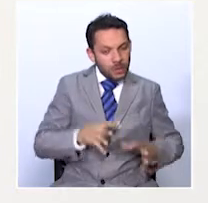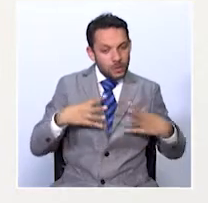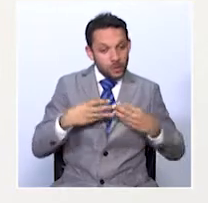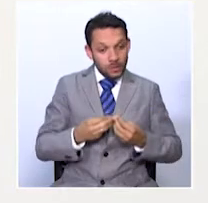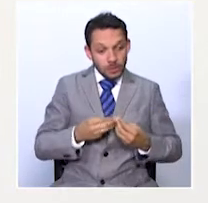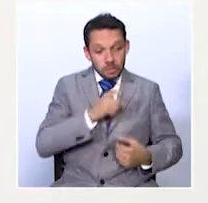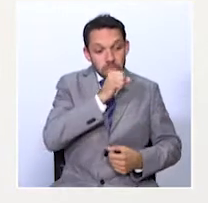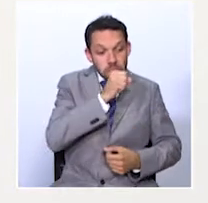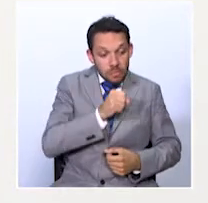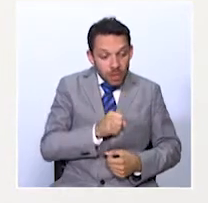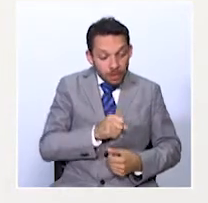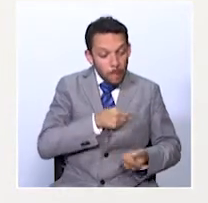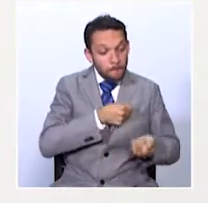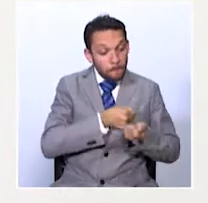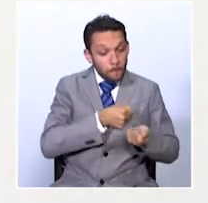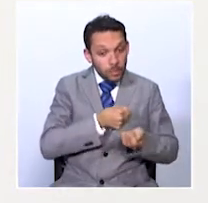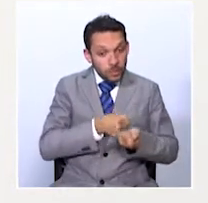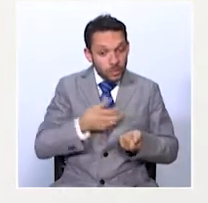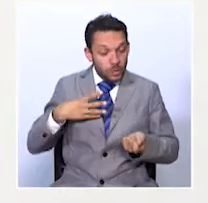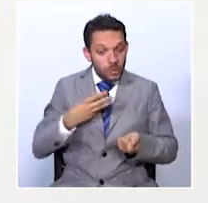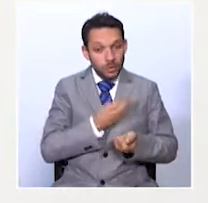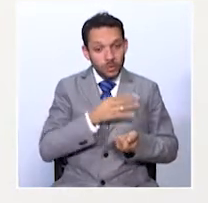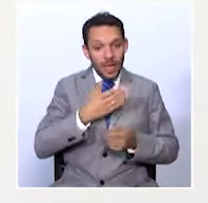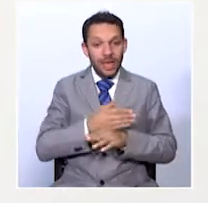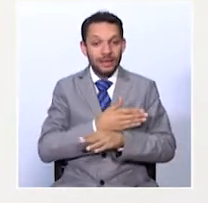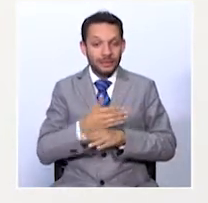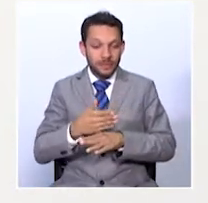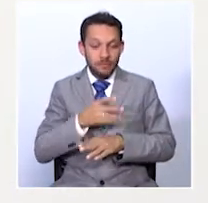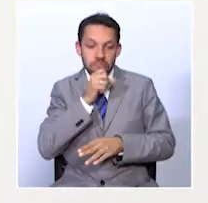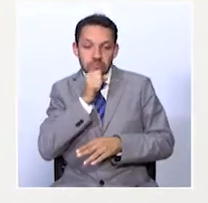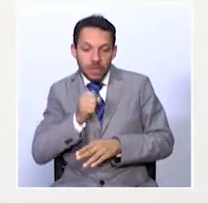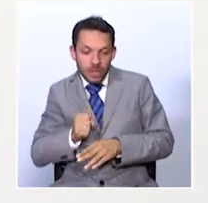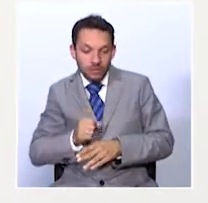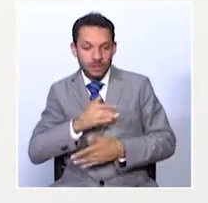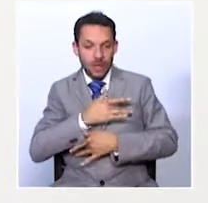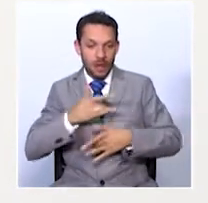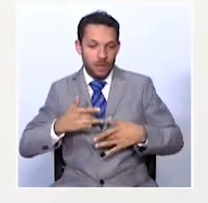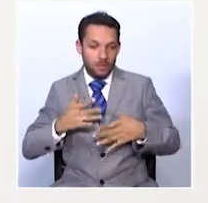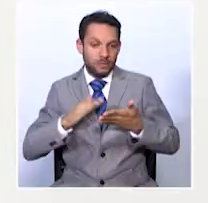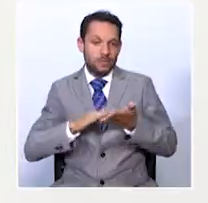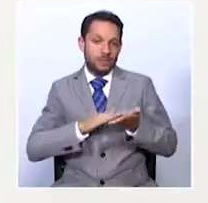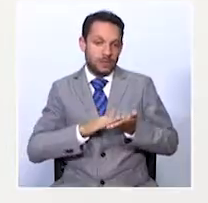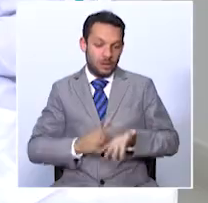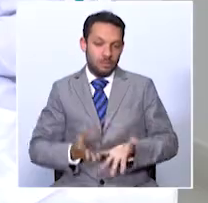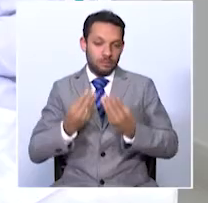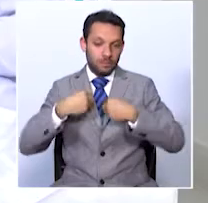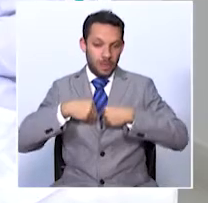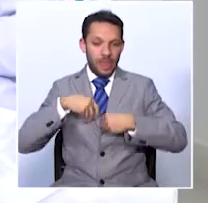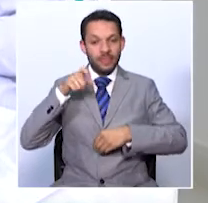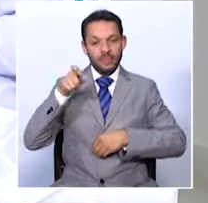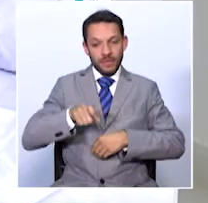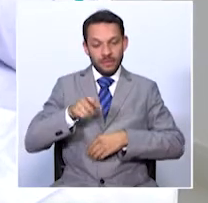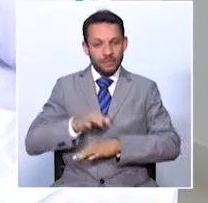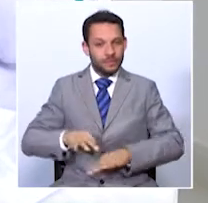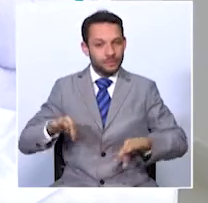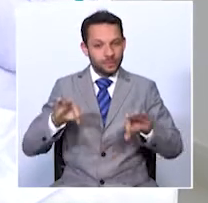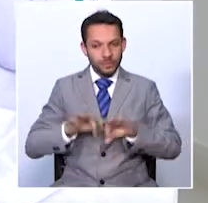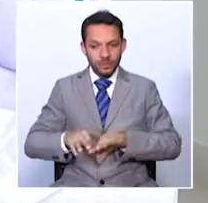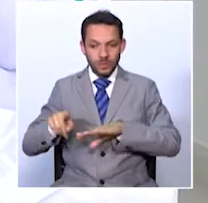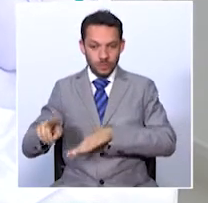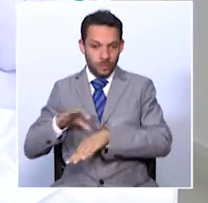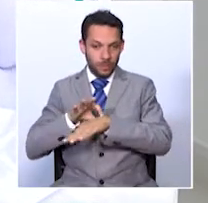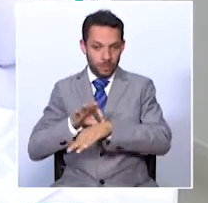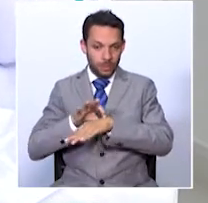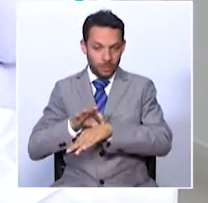viejos, no. Nosotros sí llegamos a viejos, pero sanos, que eso es lo que necesitamos. Doctora Colombia, ¿qué papel juega ahí el tema